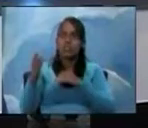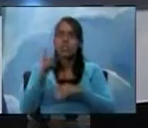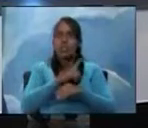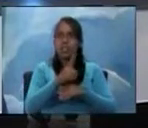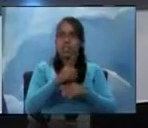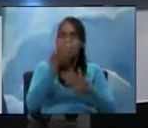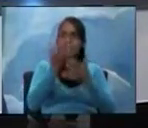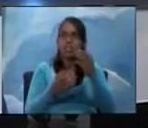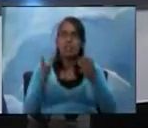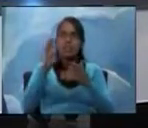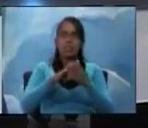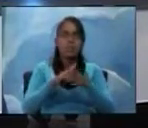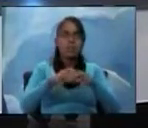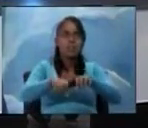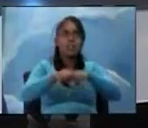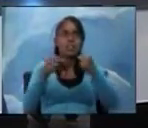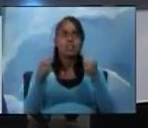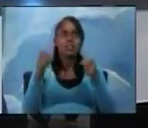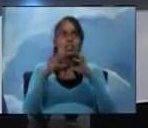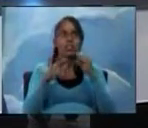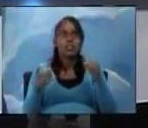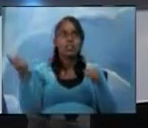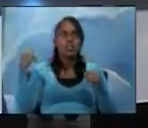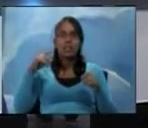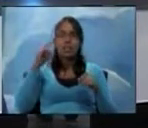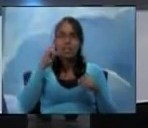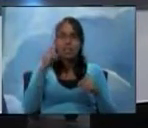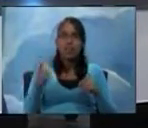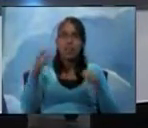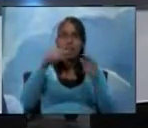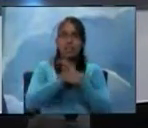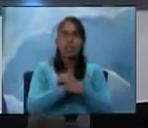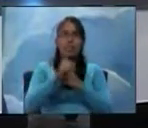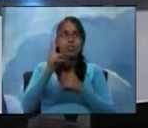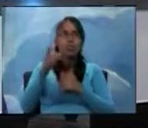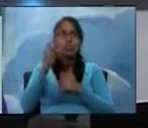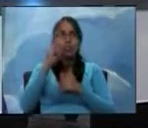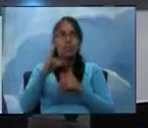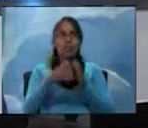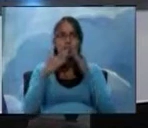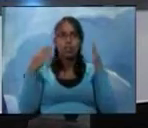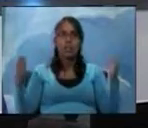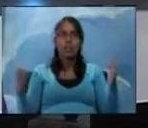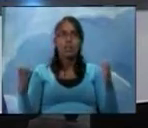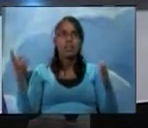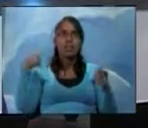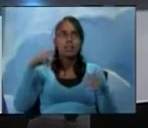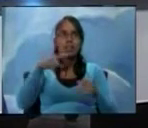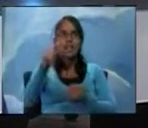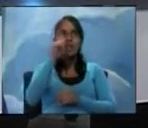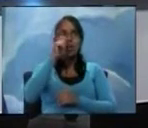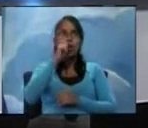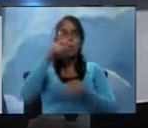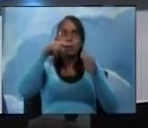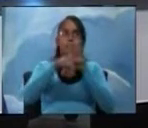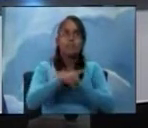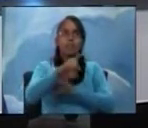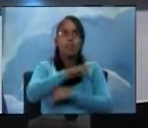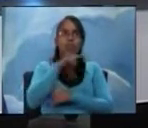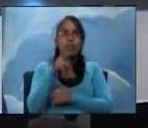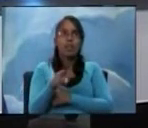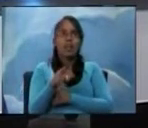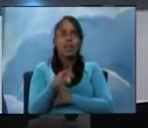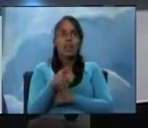reja? Reventaba los barrotes. Tenía el diablo adentro, un diablo grande tenía ese hombre metido dentro de